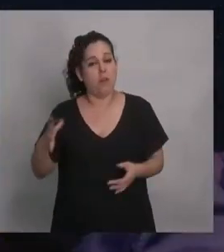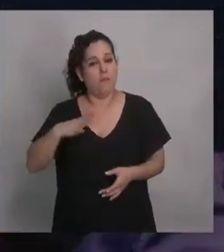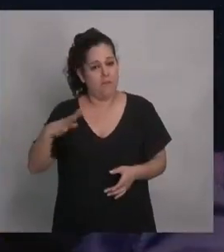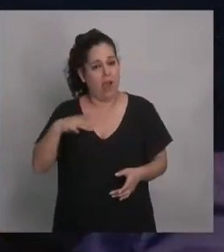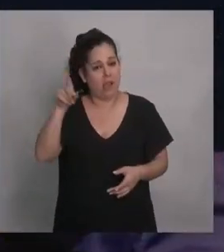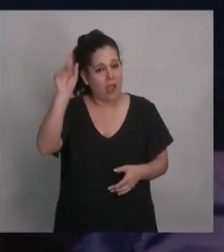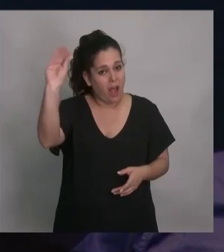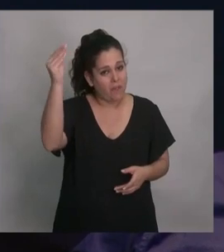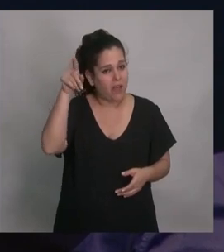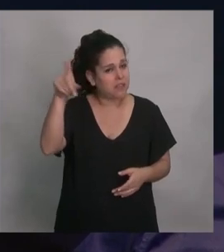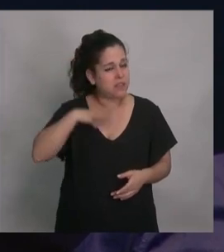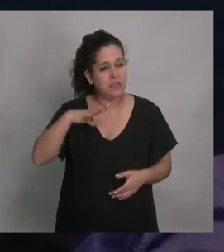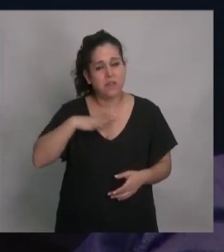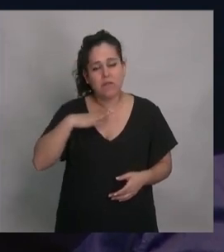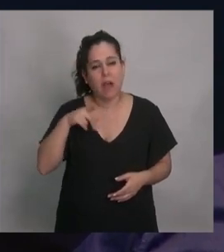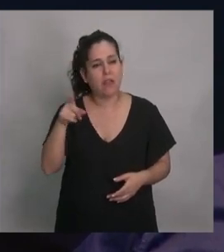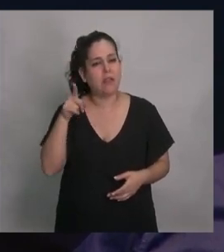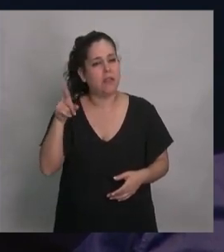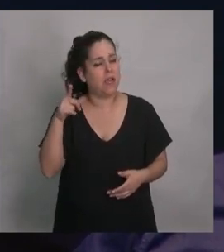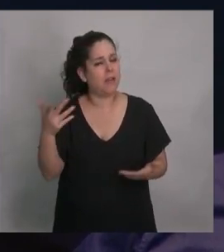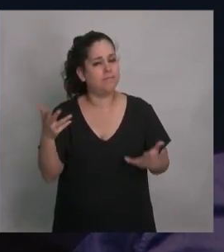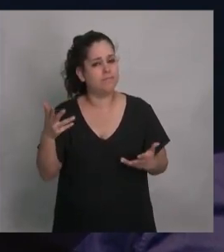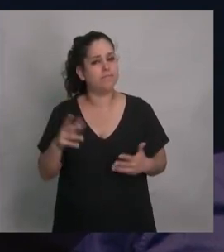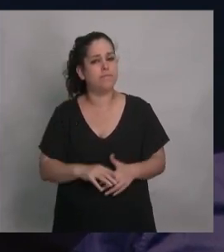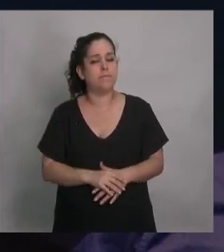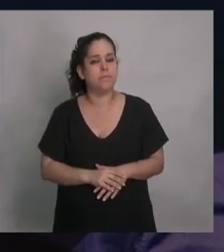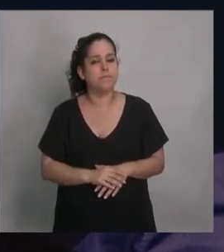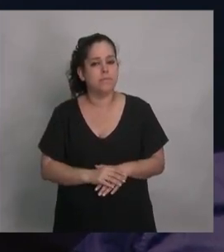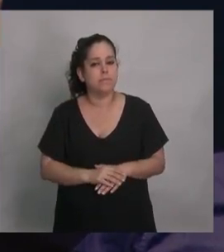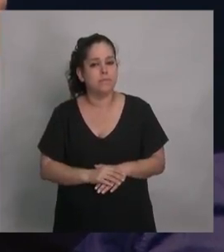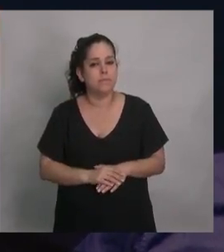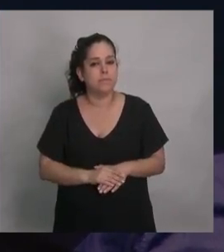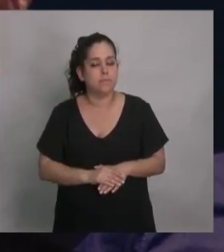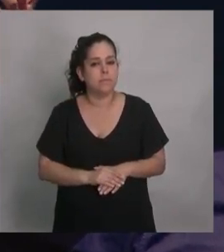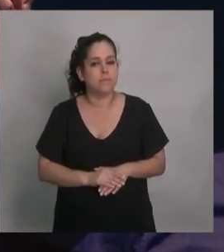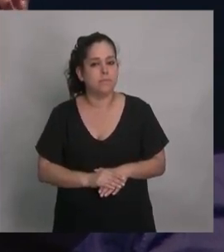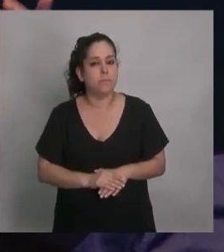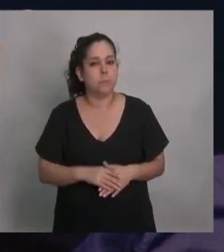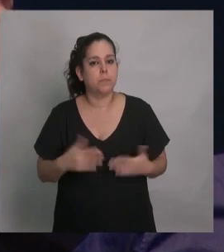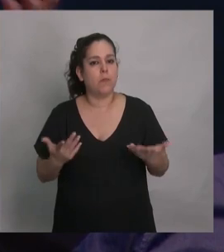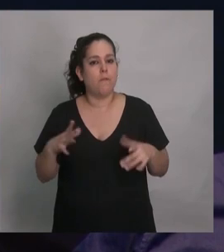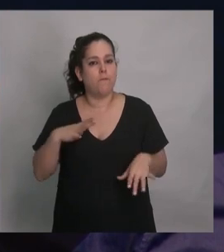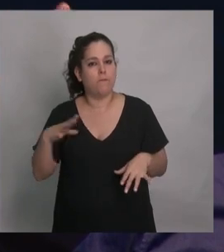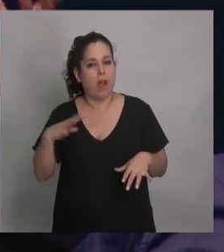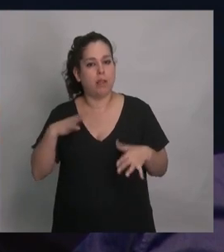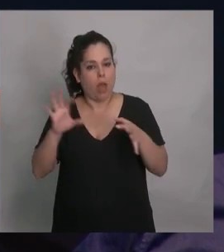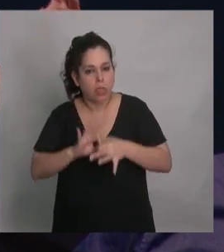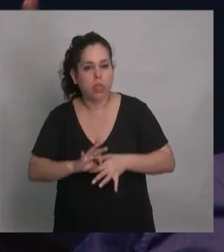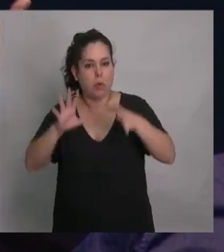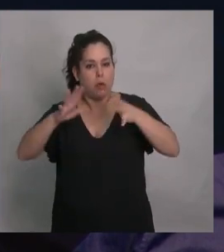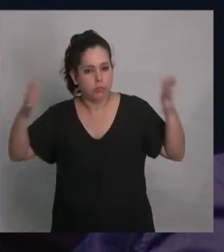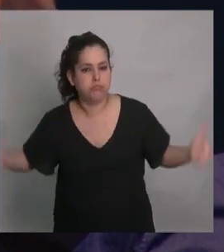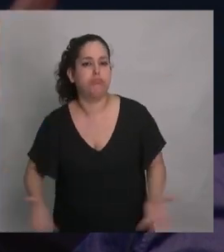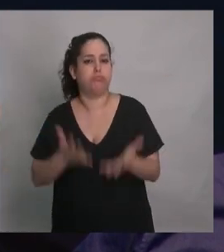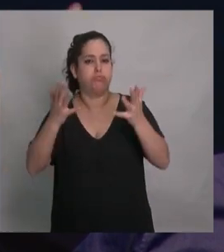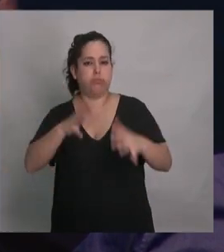es un levantamiento, no sé si se habla, un levantamiento democrático popular que pueda